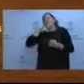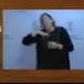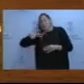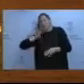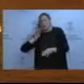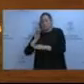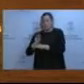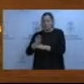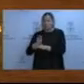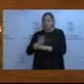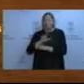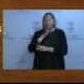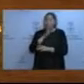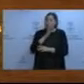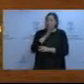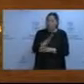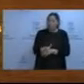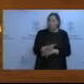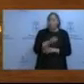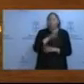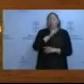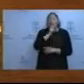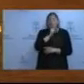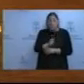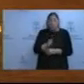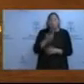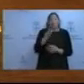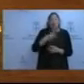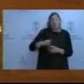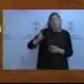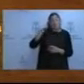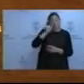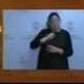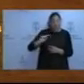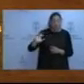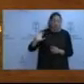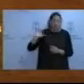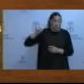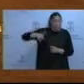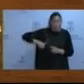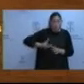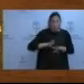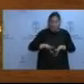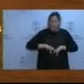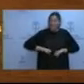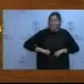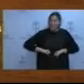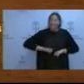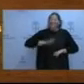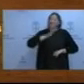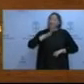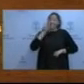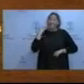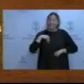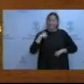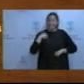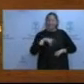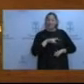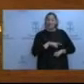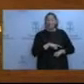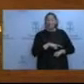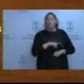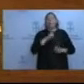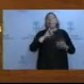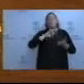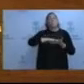desde hace 30 años. Pues por cosas como estas. Por lo tanto, sí es necesaria este plan de